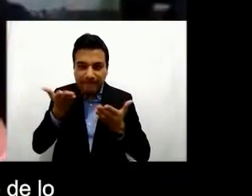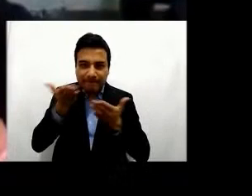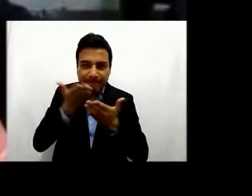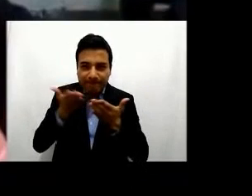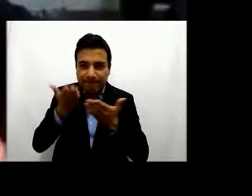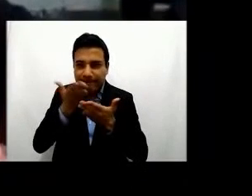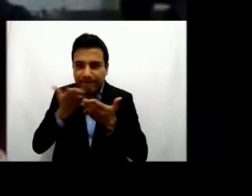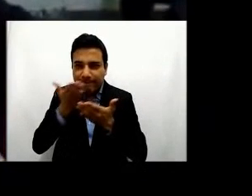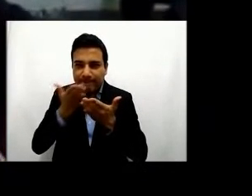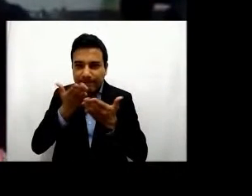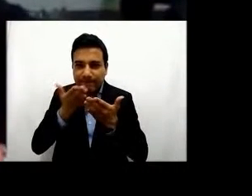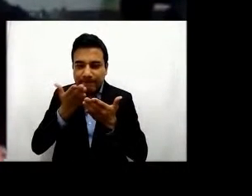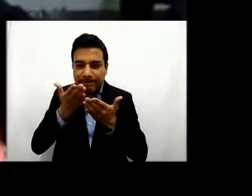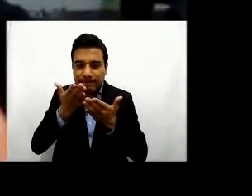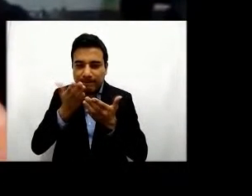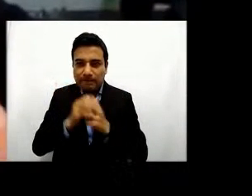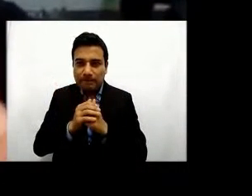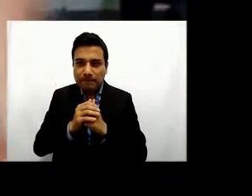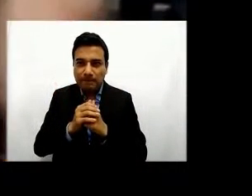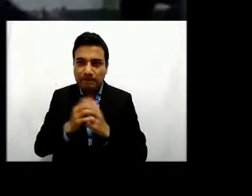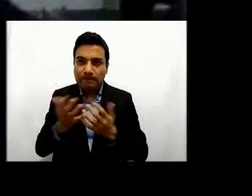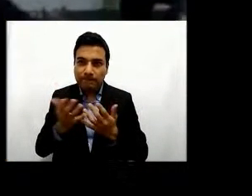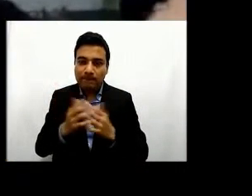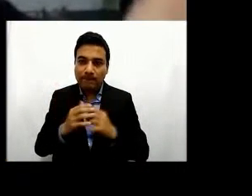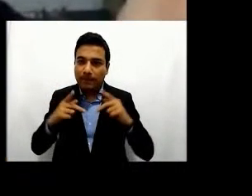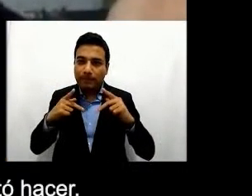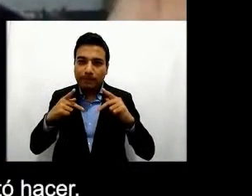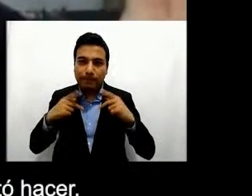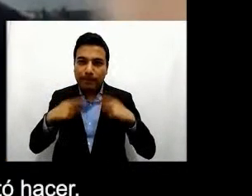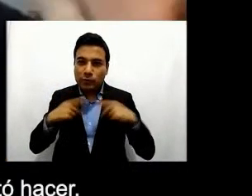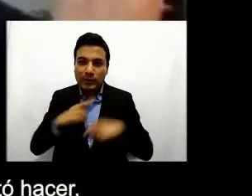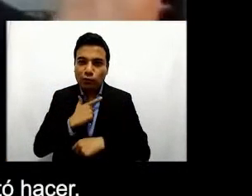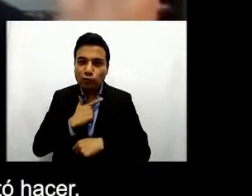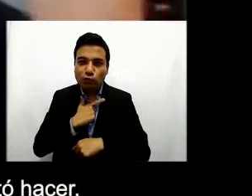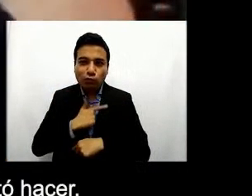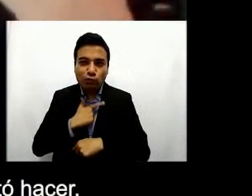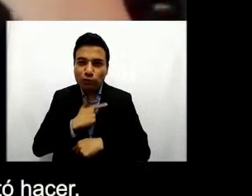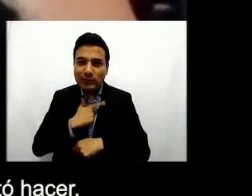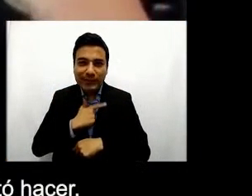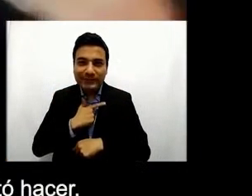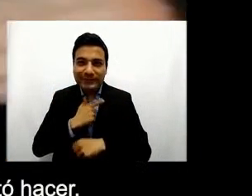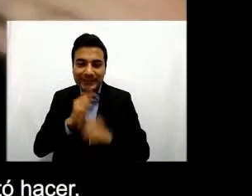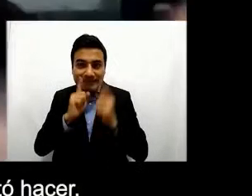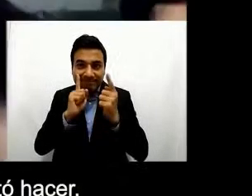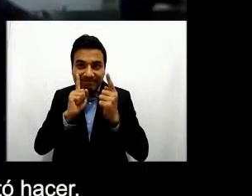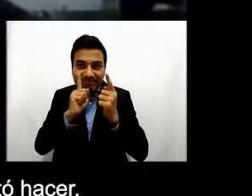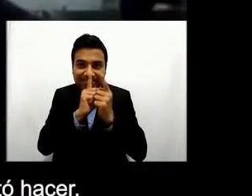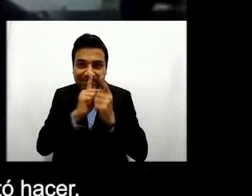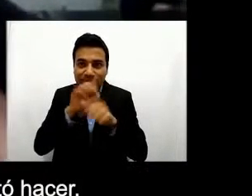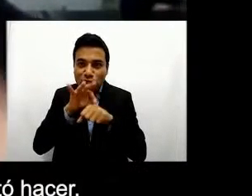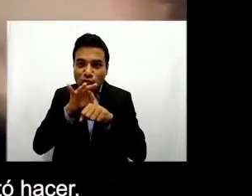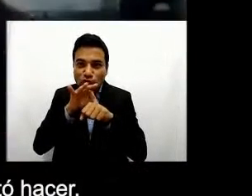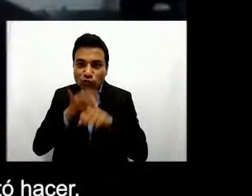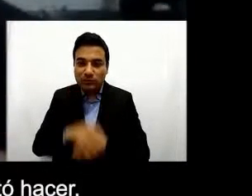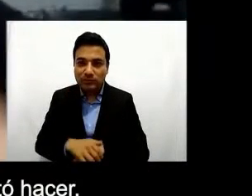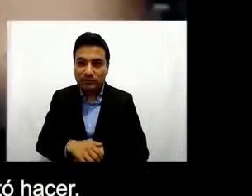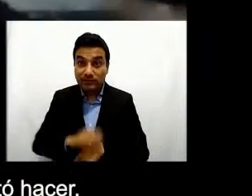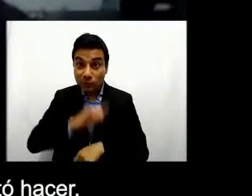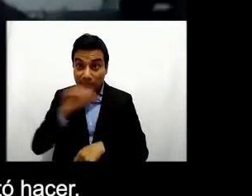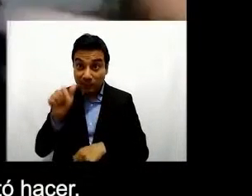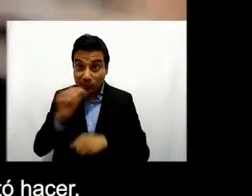veces radica en el encuentro, ¿no? Y eso fue una de las primeras cosas que se imposibilitó hacer,